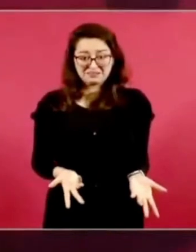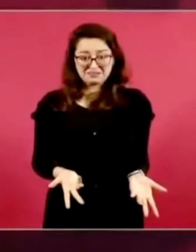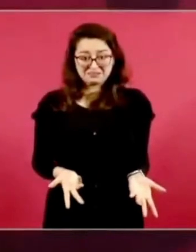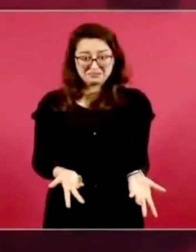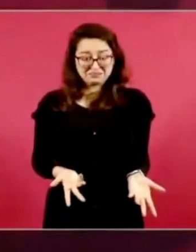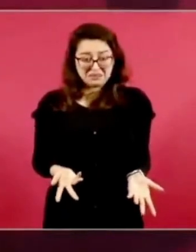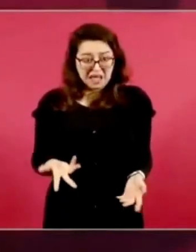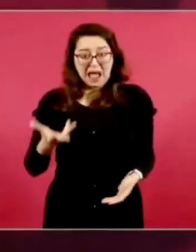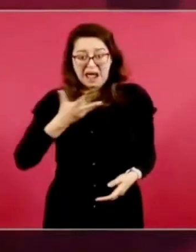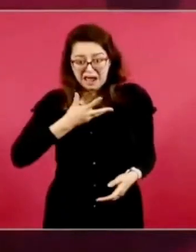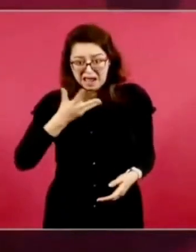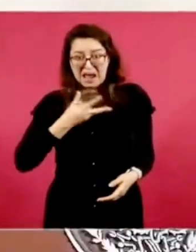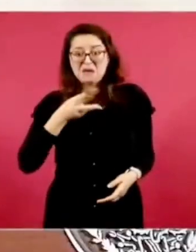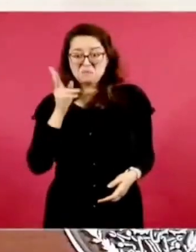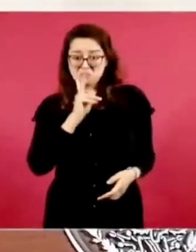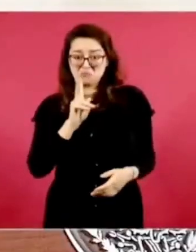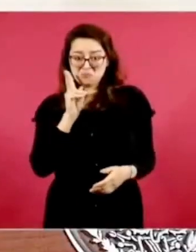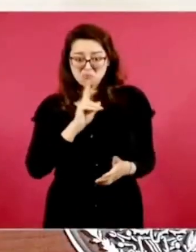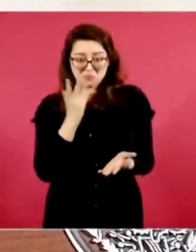comprobado,